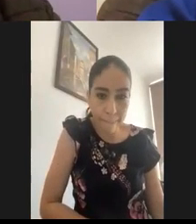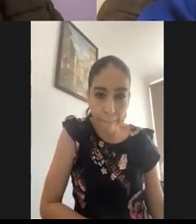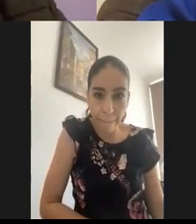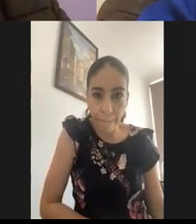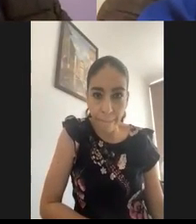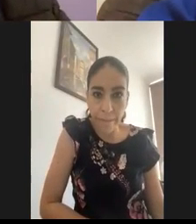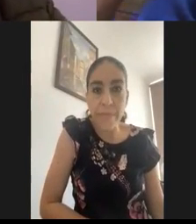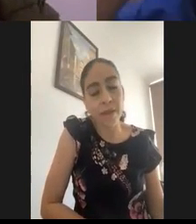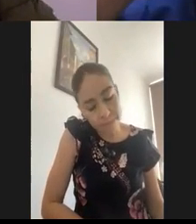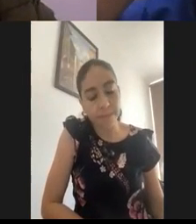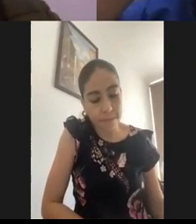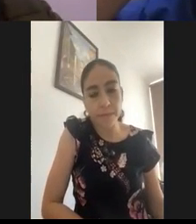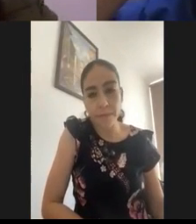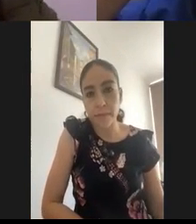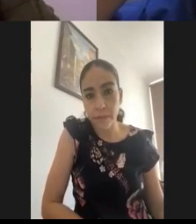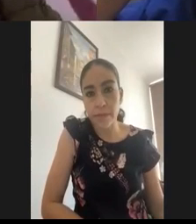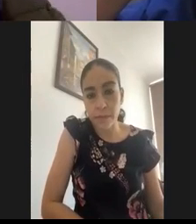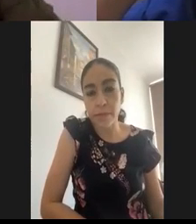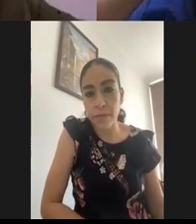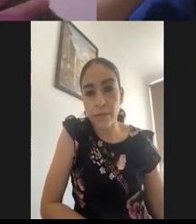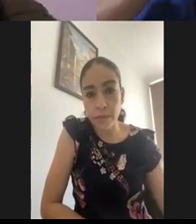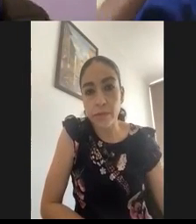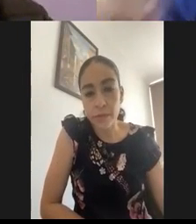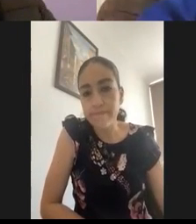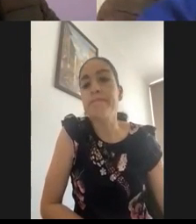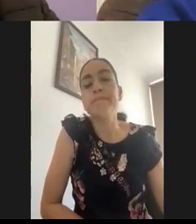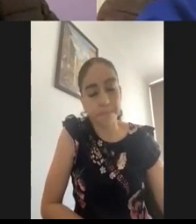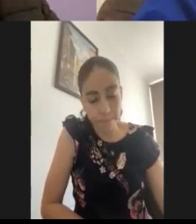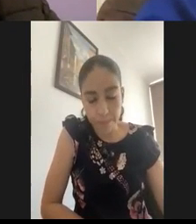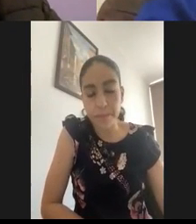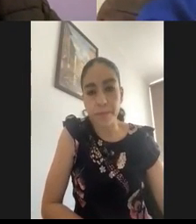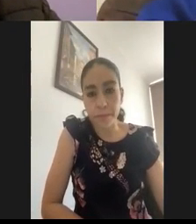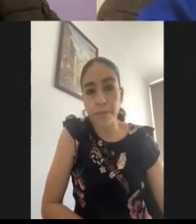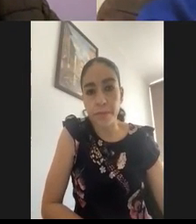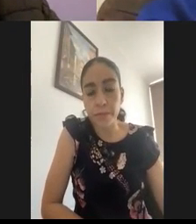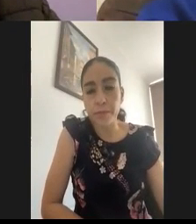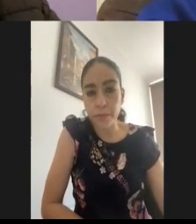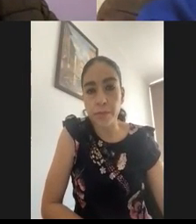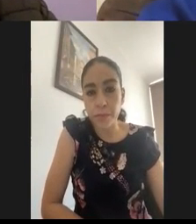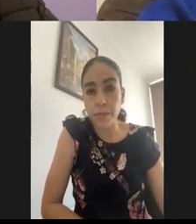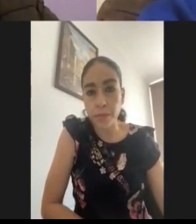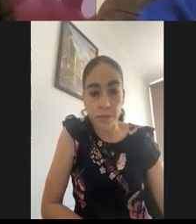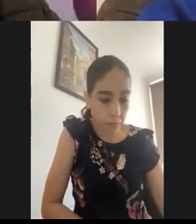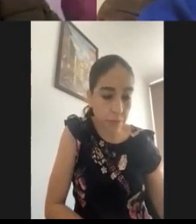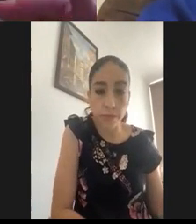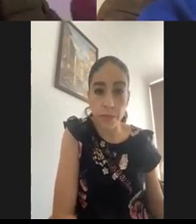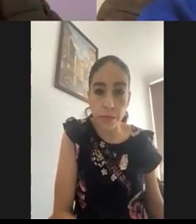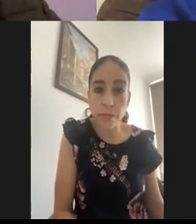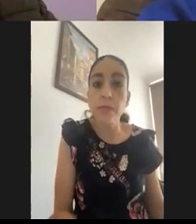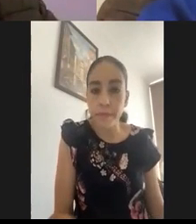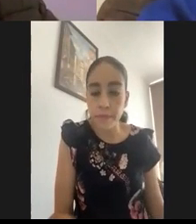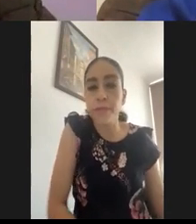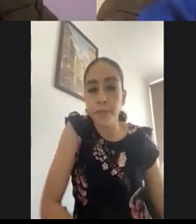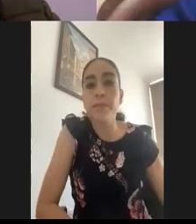todos. Este trabajo es de todos los regidores, de todos los colores, de todo. Creo que lo platicamos en varios talleres. Esto no tiene que ver con colores y